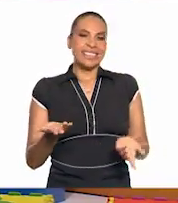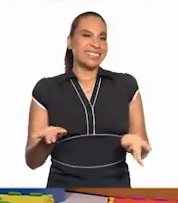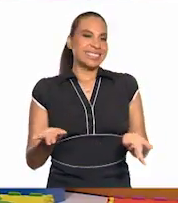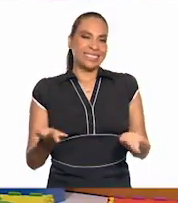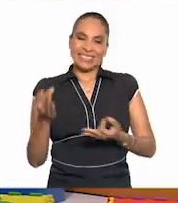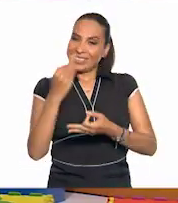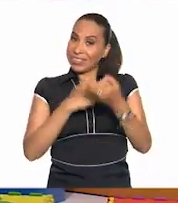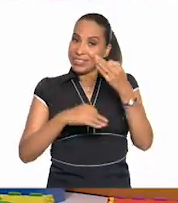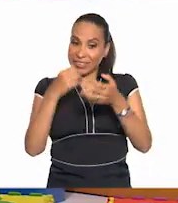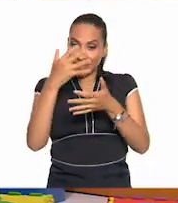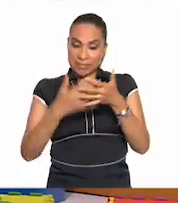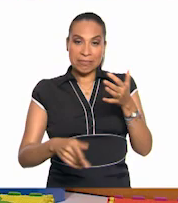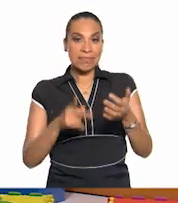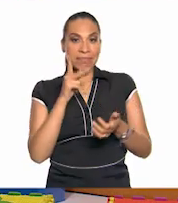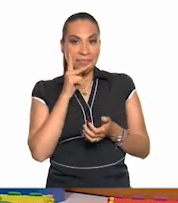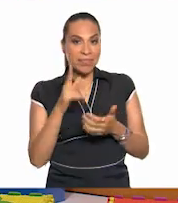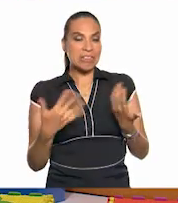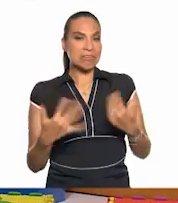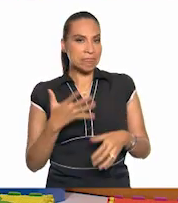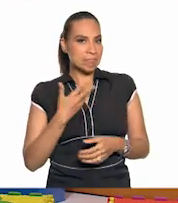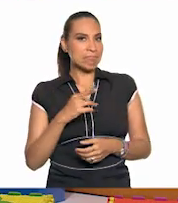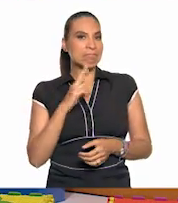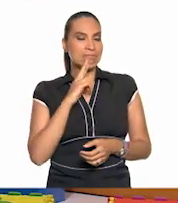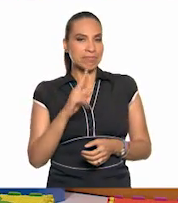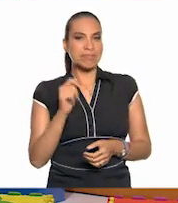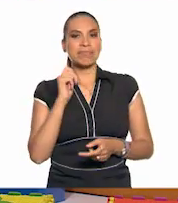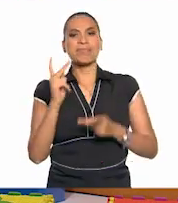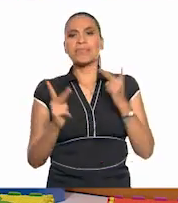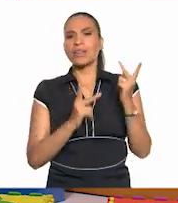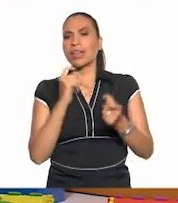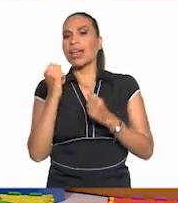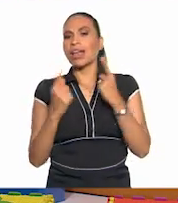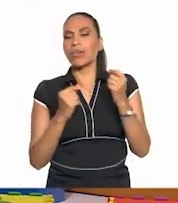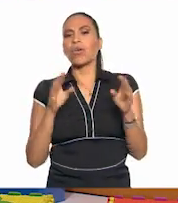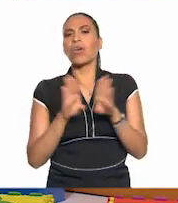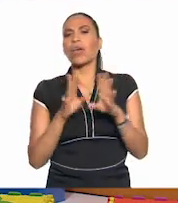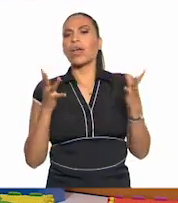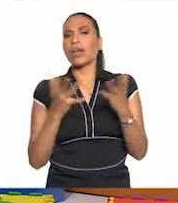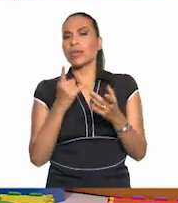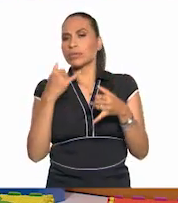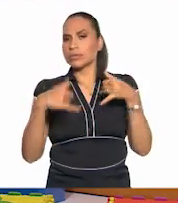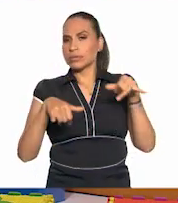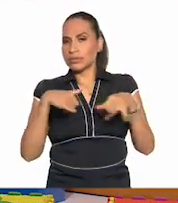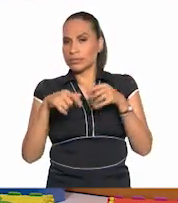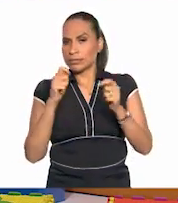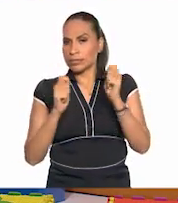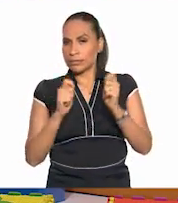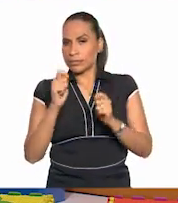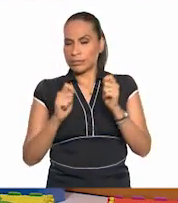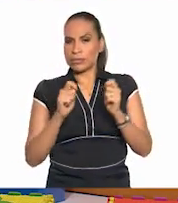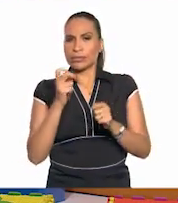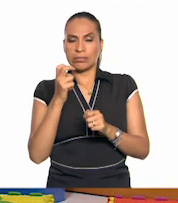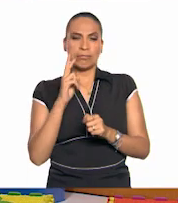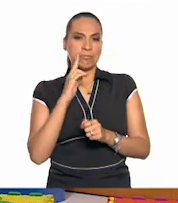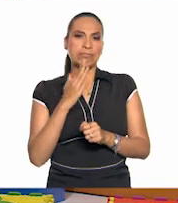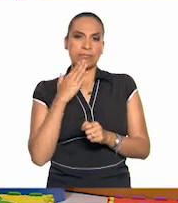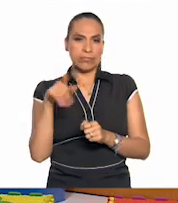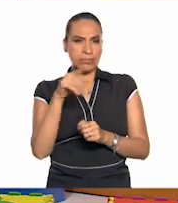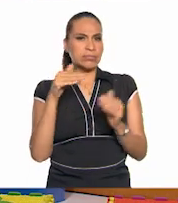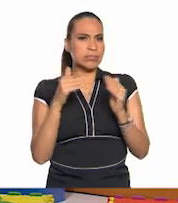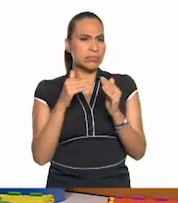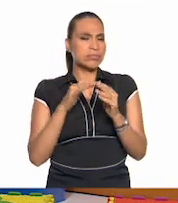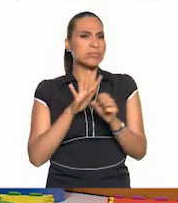bien. Todas esas palabras responden a algunas preguntas de cómo elaborar un títere. Y eso está genial. Allí en